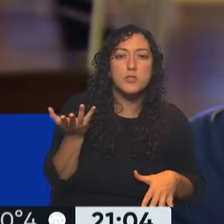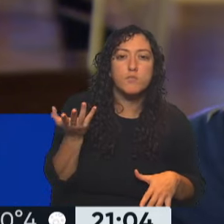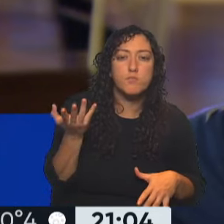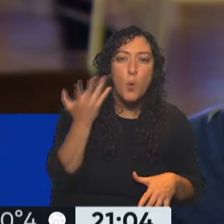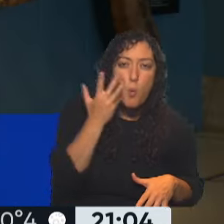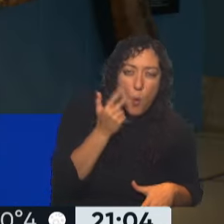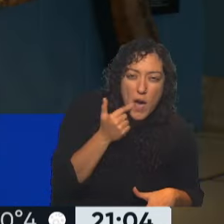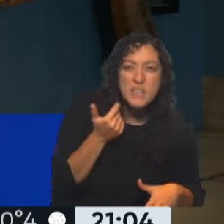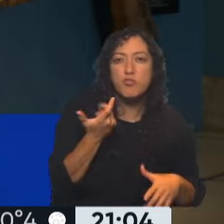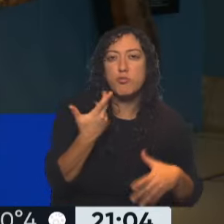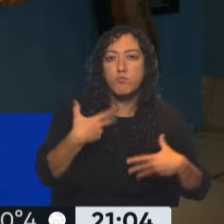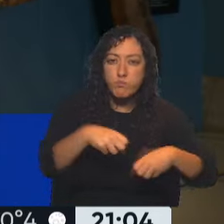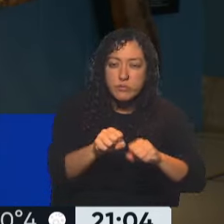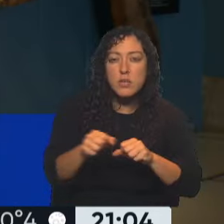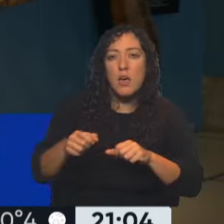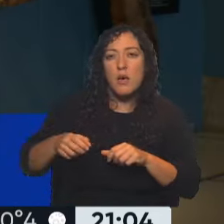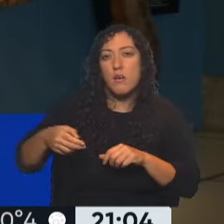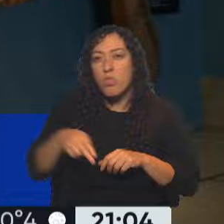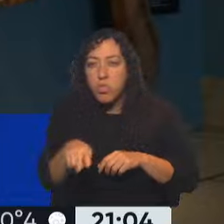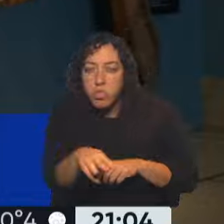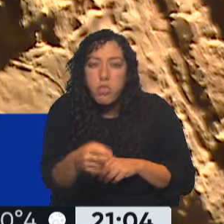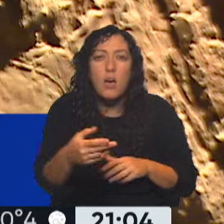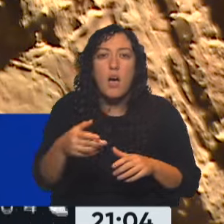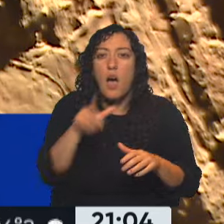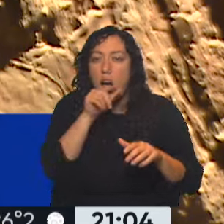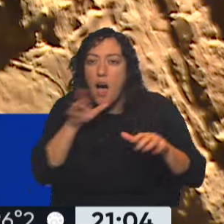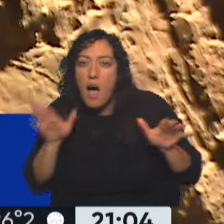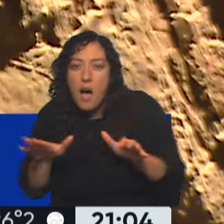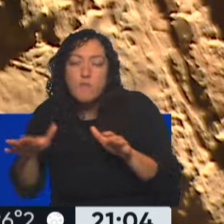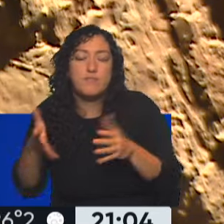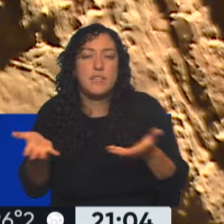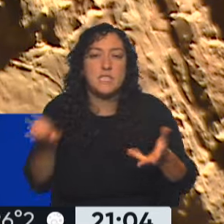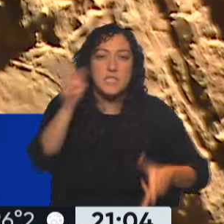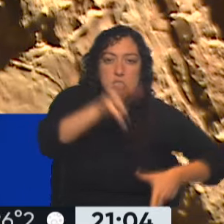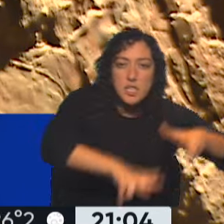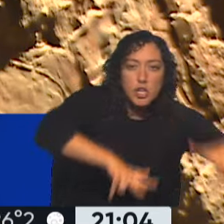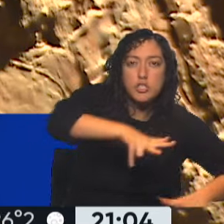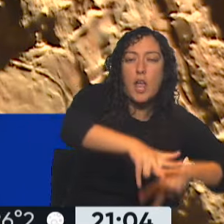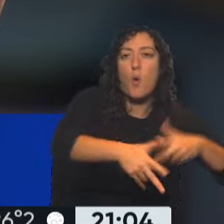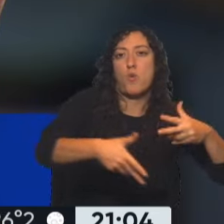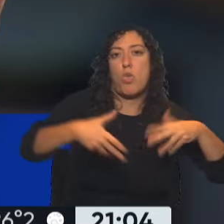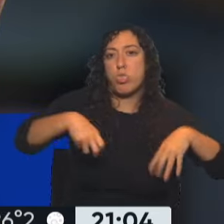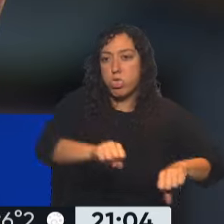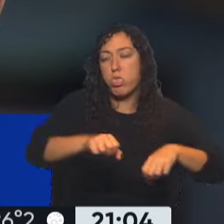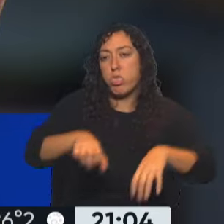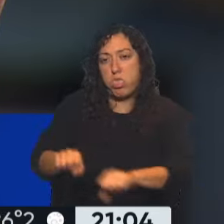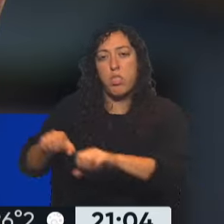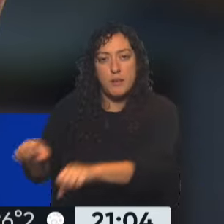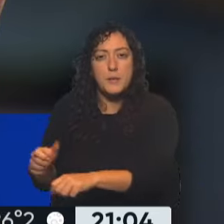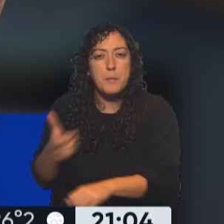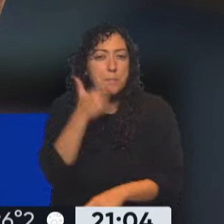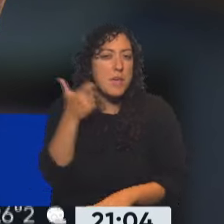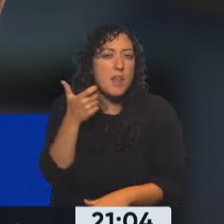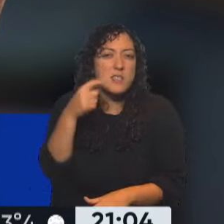como dinosaurios, reptiles, distintas aves. Y estamos hablando de una antigüedad que tienen las rocas de